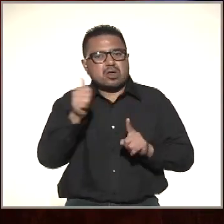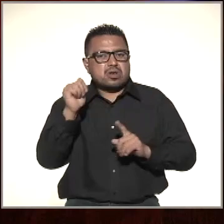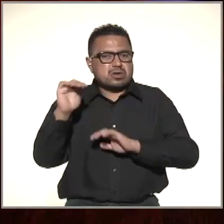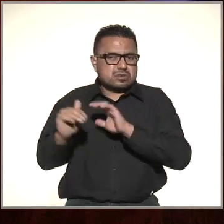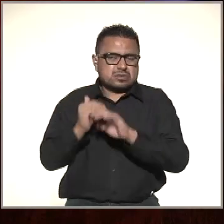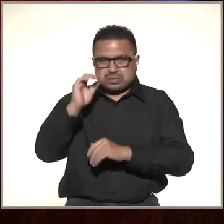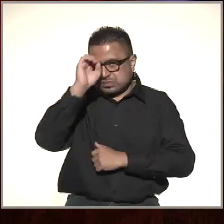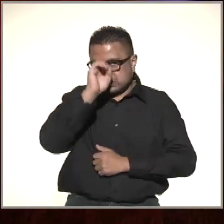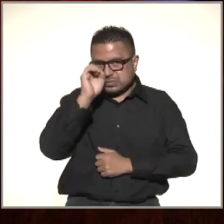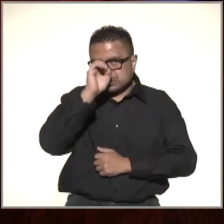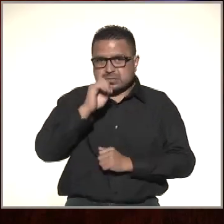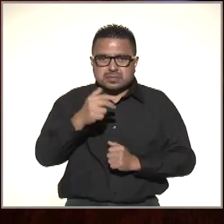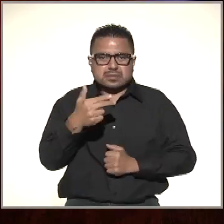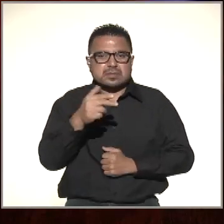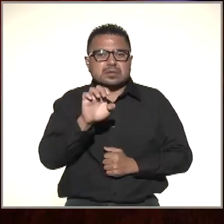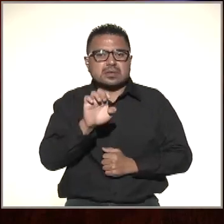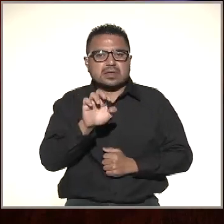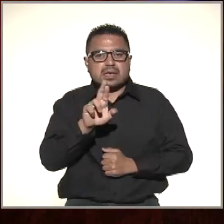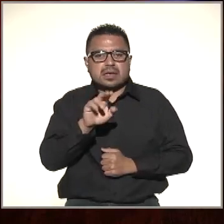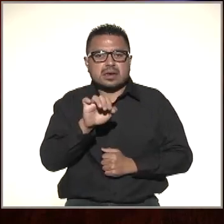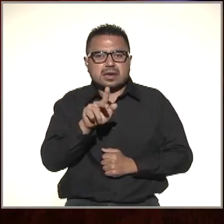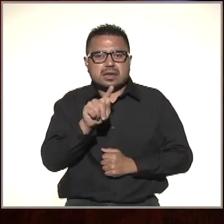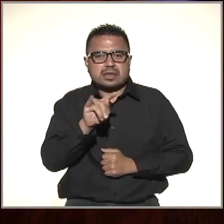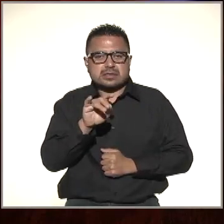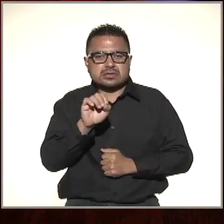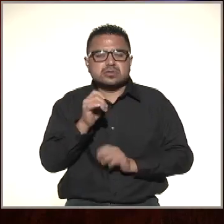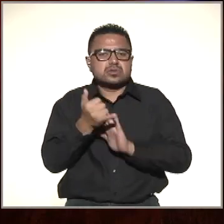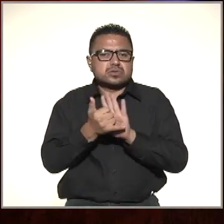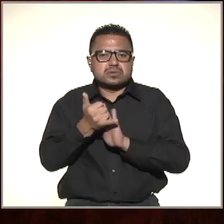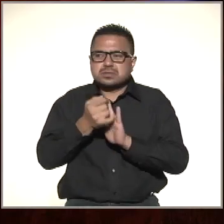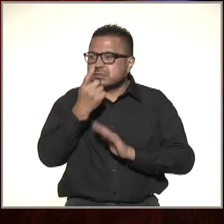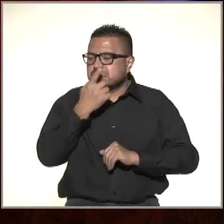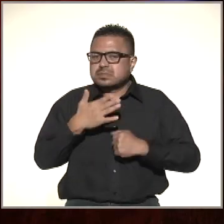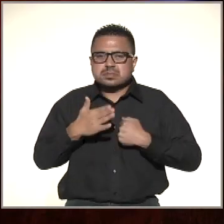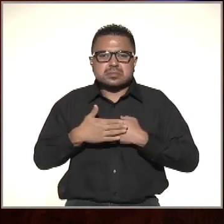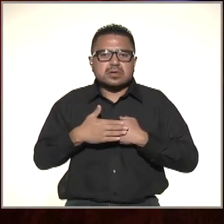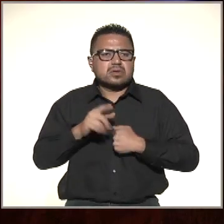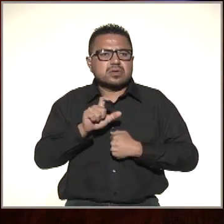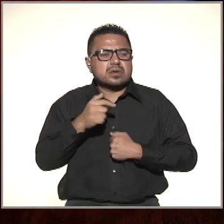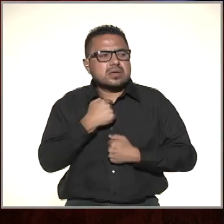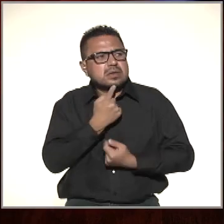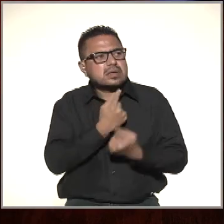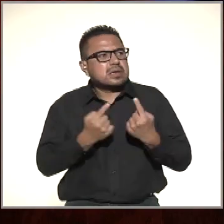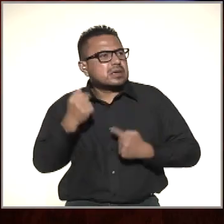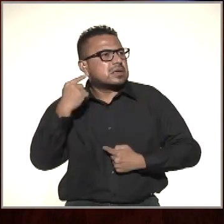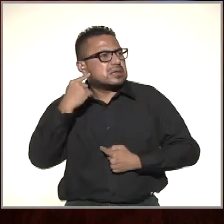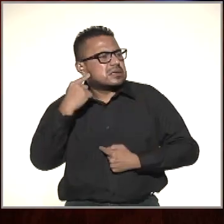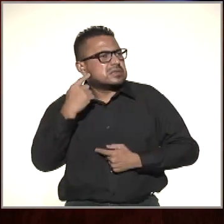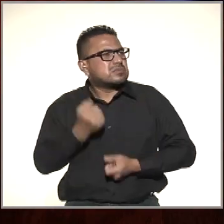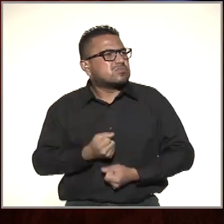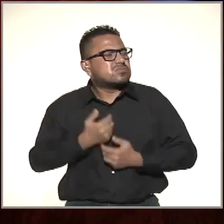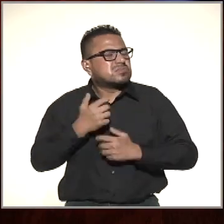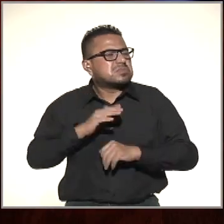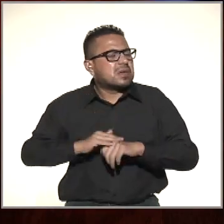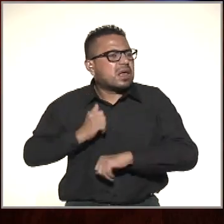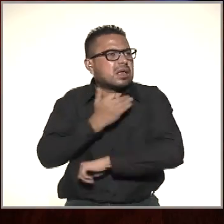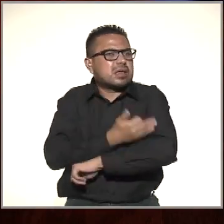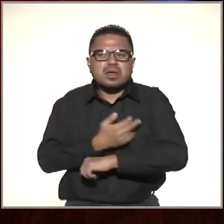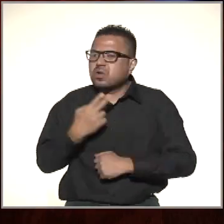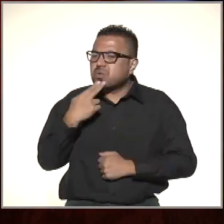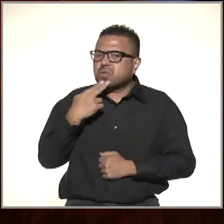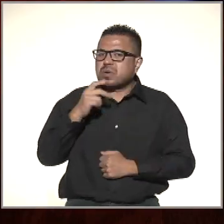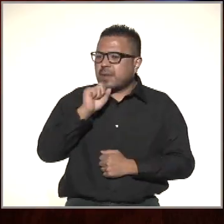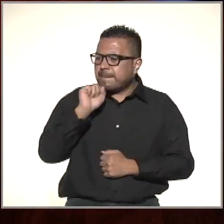comentario. Ernesto Hernández Morales nos escribió en YouTube. Cuando era niño escuché muchas expresiones que más tarde también